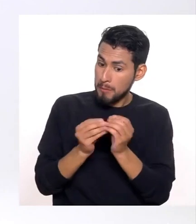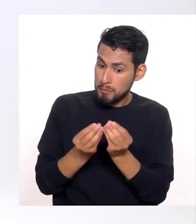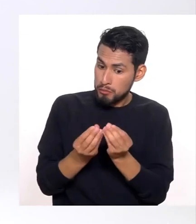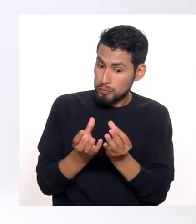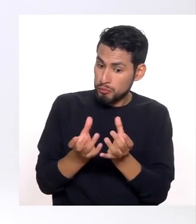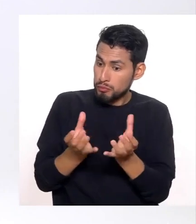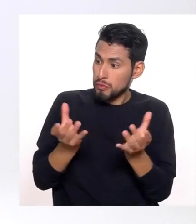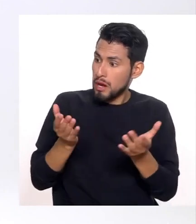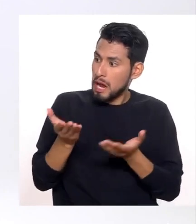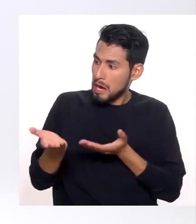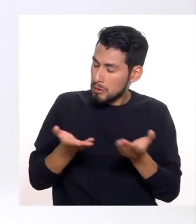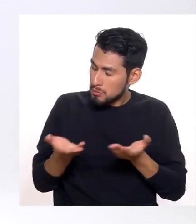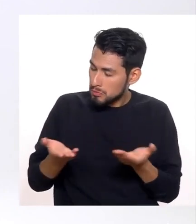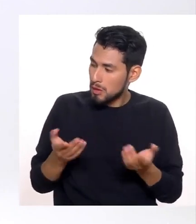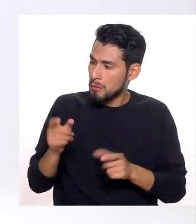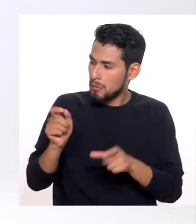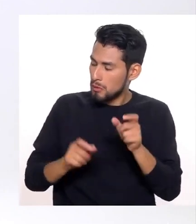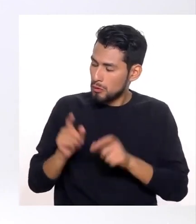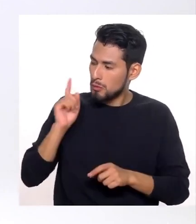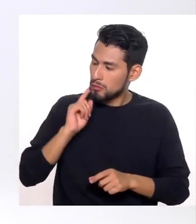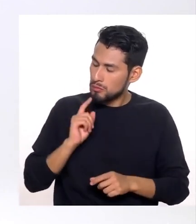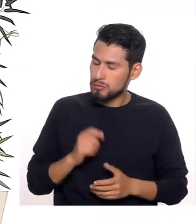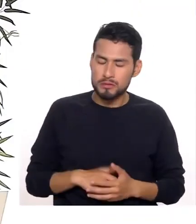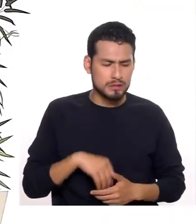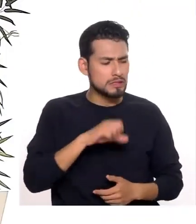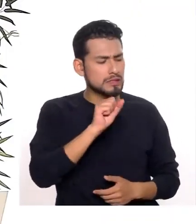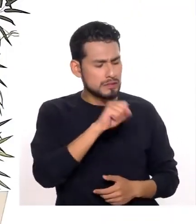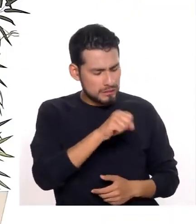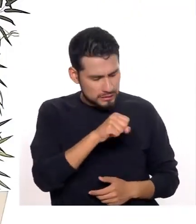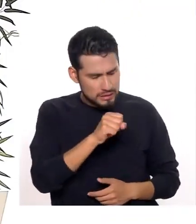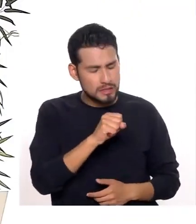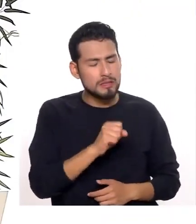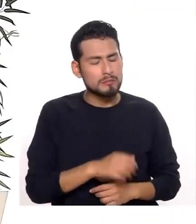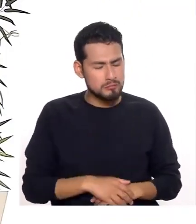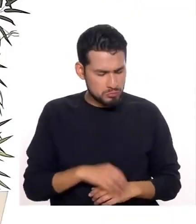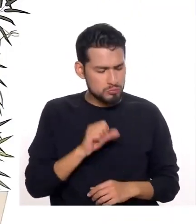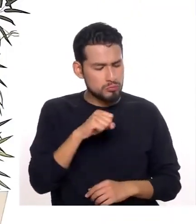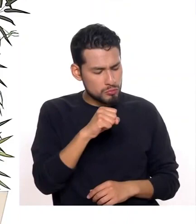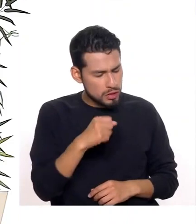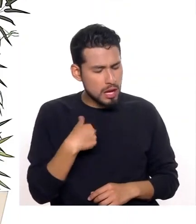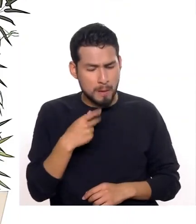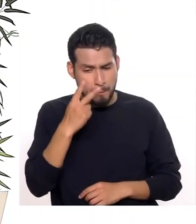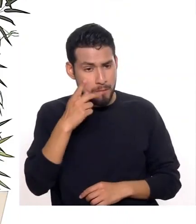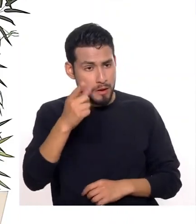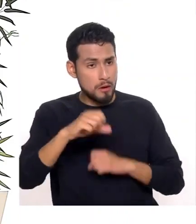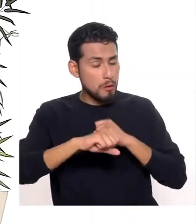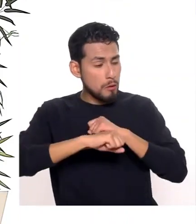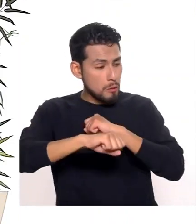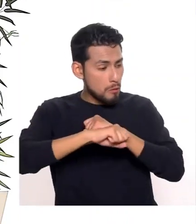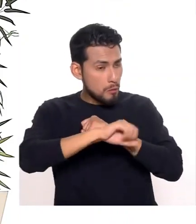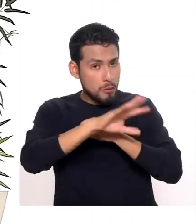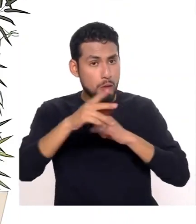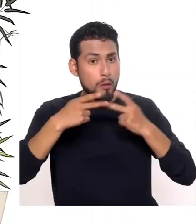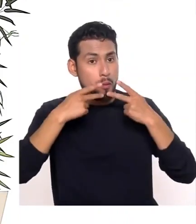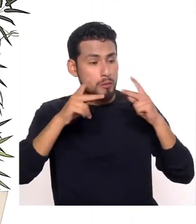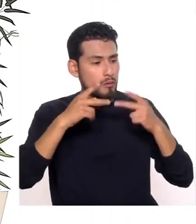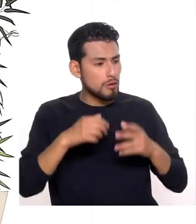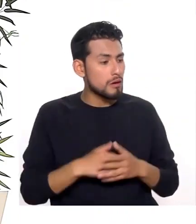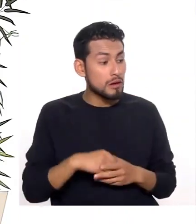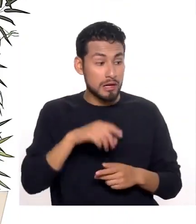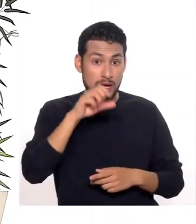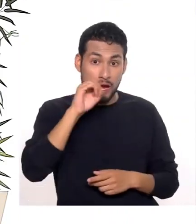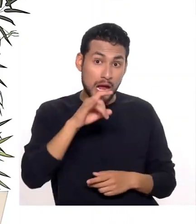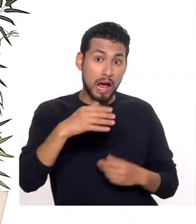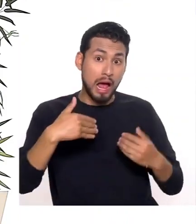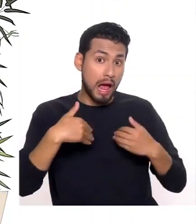están dando muchos servicios a las personas sordas. Así es, así es. Y lo vemos, ¿no? En los comerciales ahora que dice, y